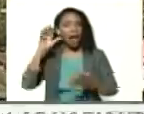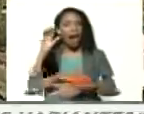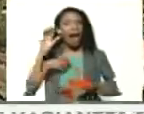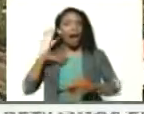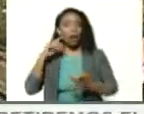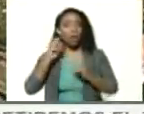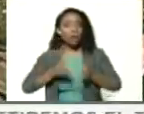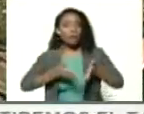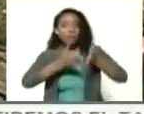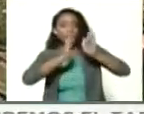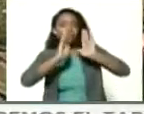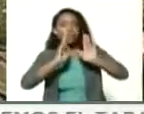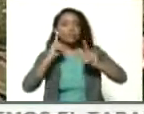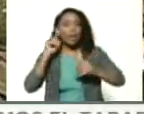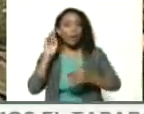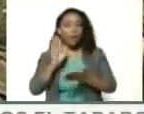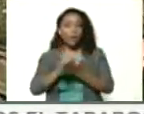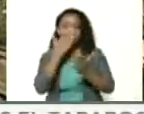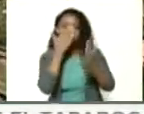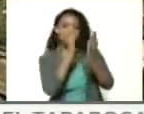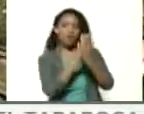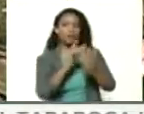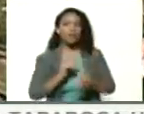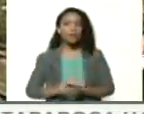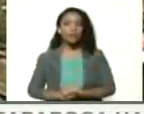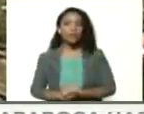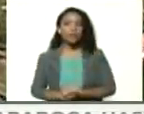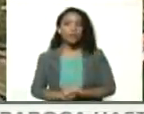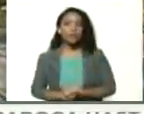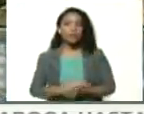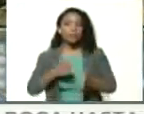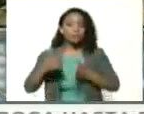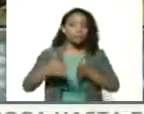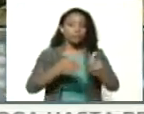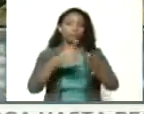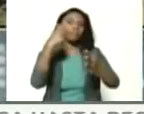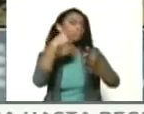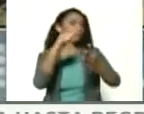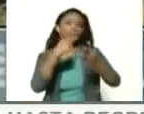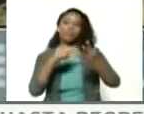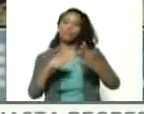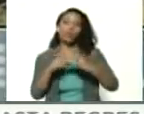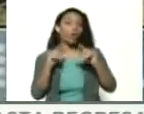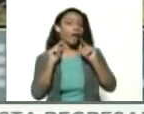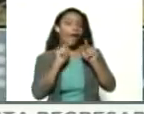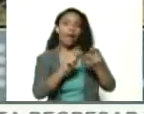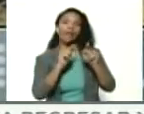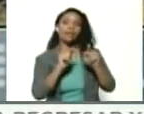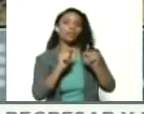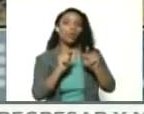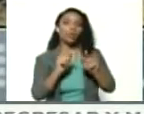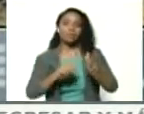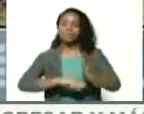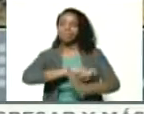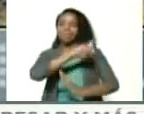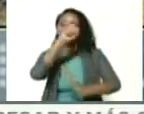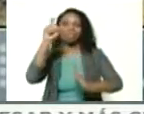del señal, los puestos fronterizos, viales, etcétera. Todo eso fue